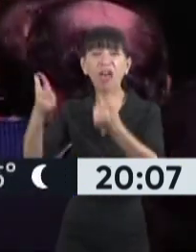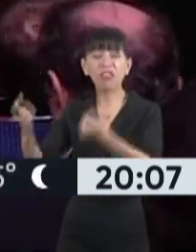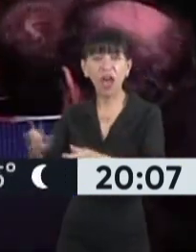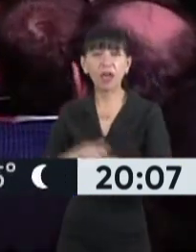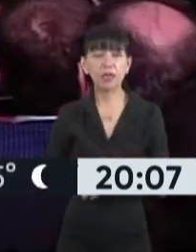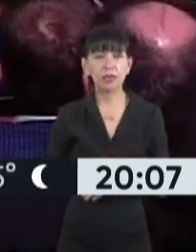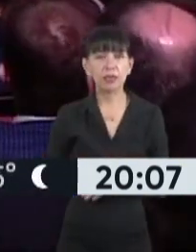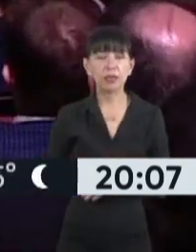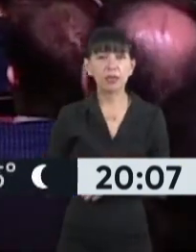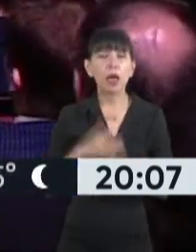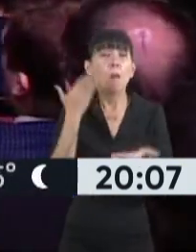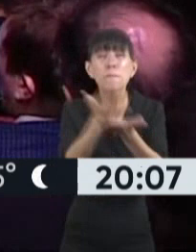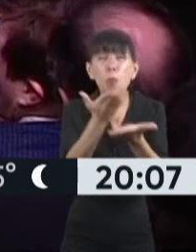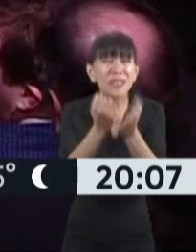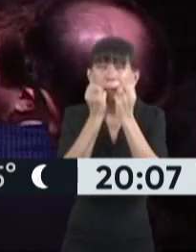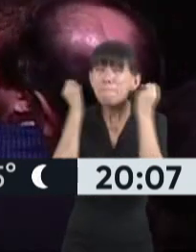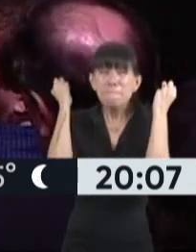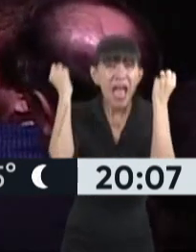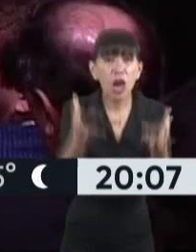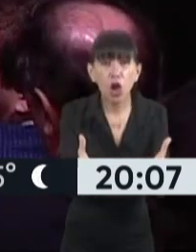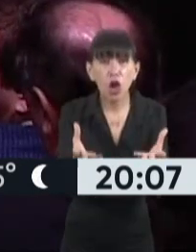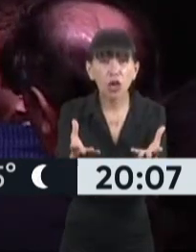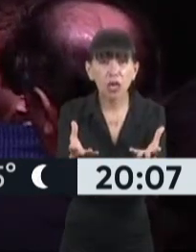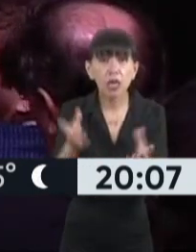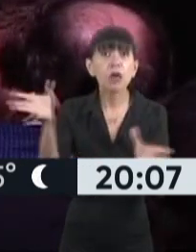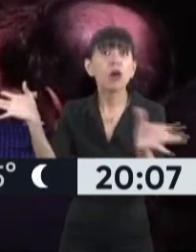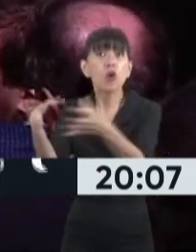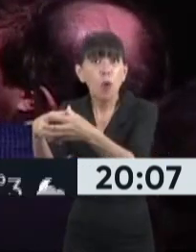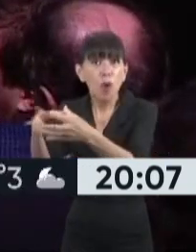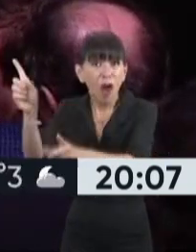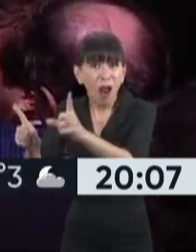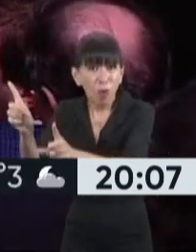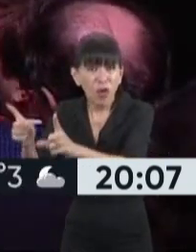propuesta que nos hacen es sacarle derechos a los argentinos.